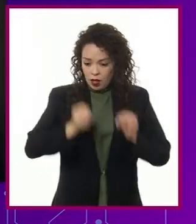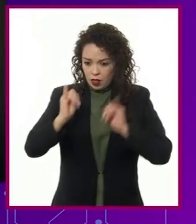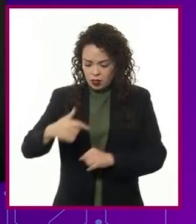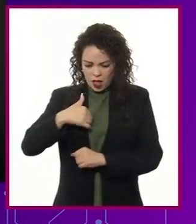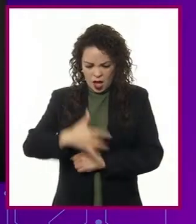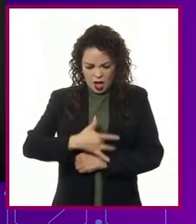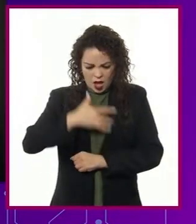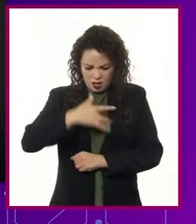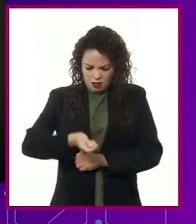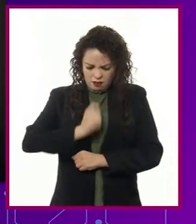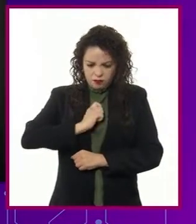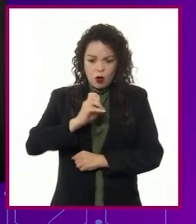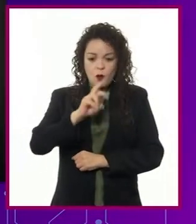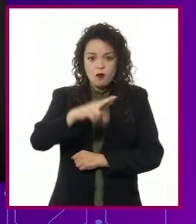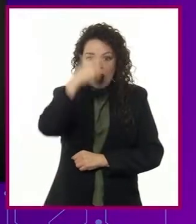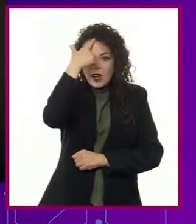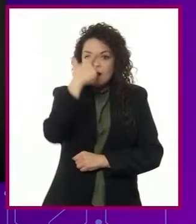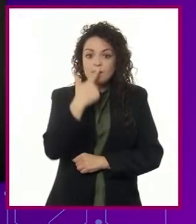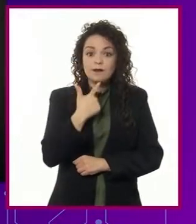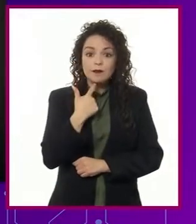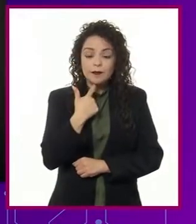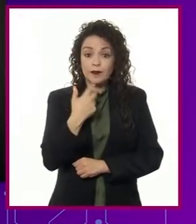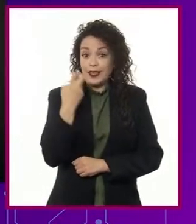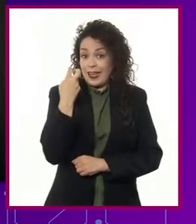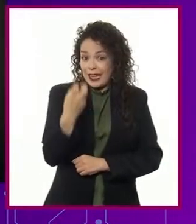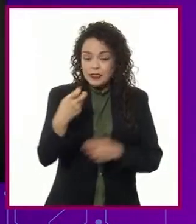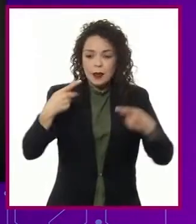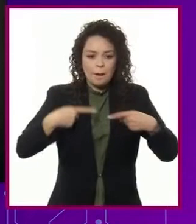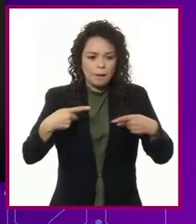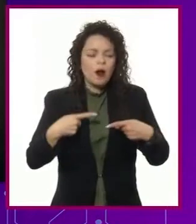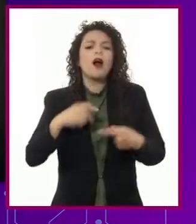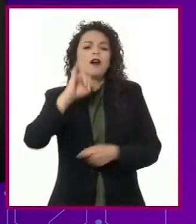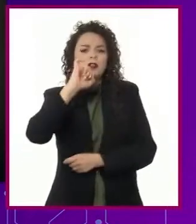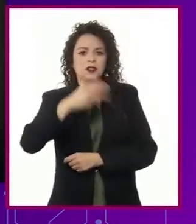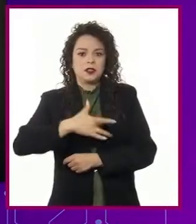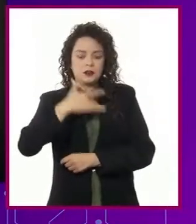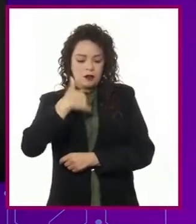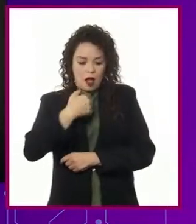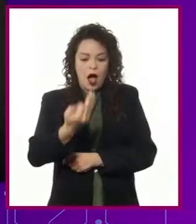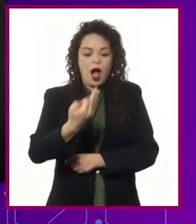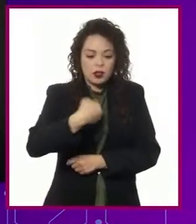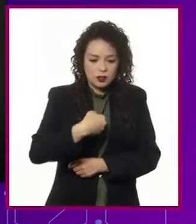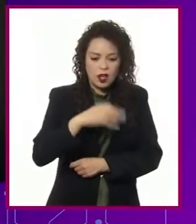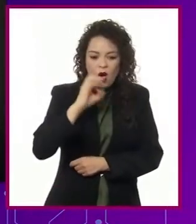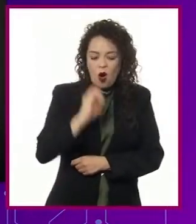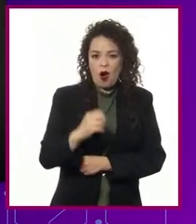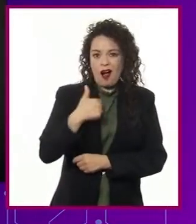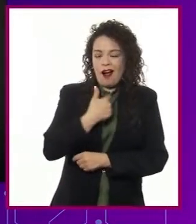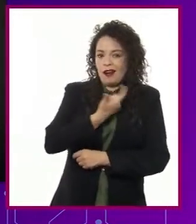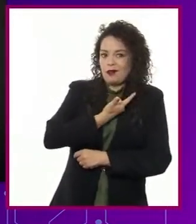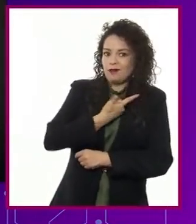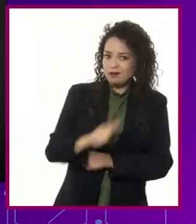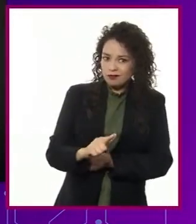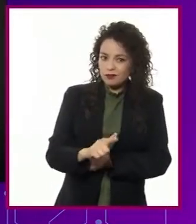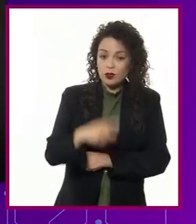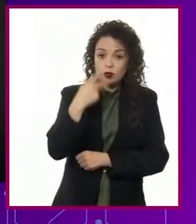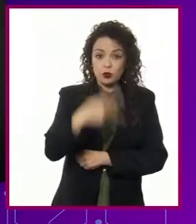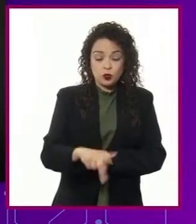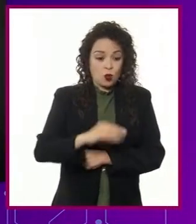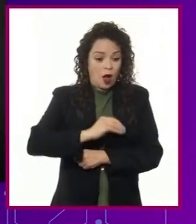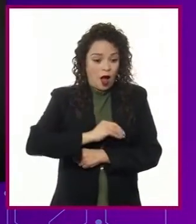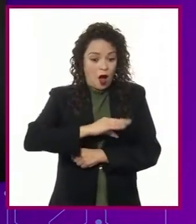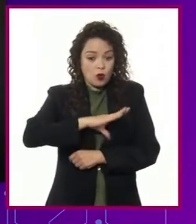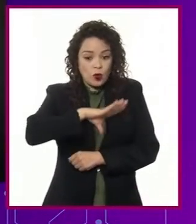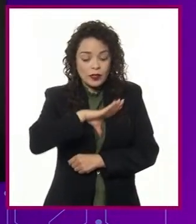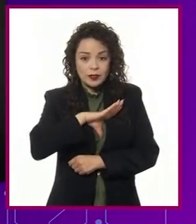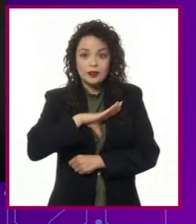física. A partir de esta percepción, el individuo puede aceptarse o rechazarse, enriquecer o afectar su autoestima y el concepto que tenga de sí